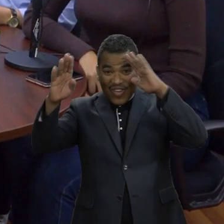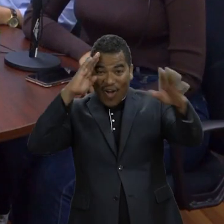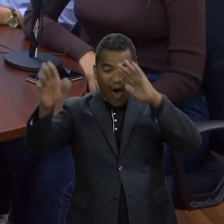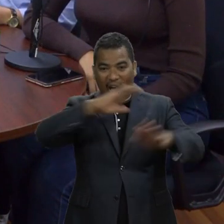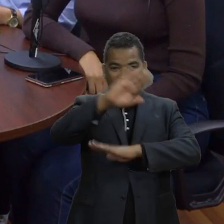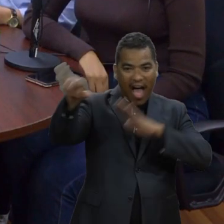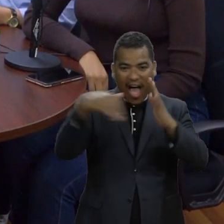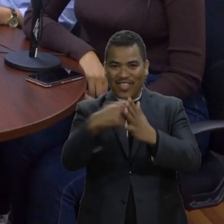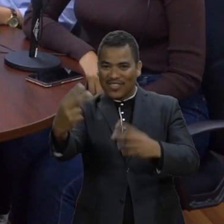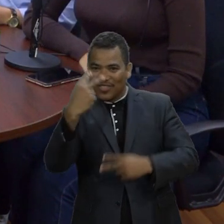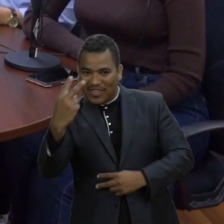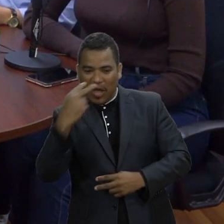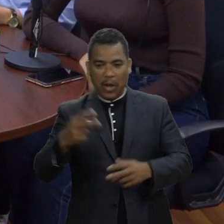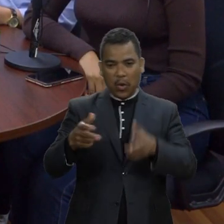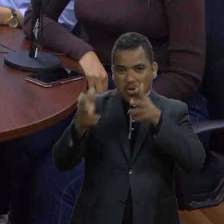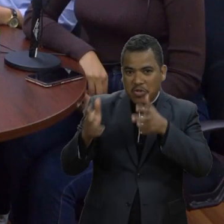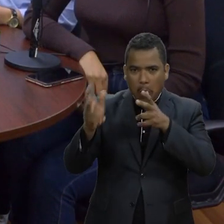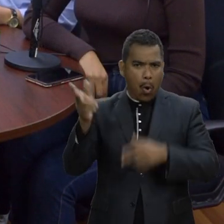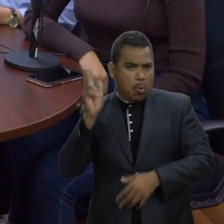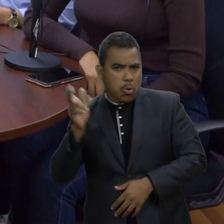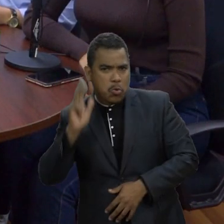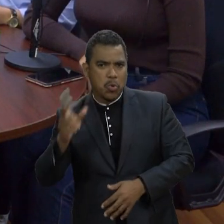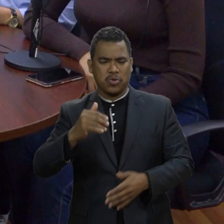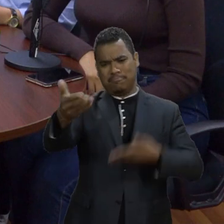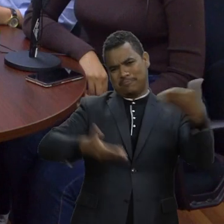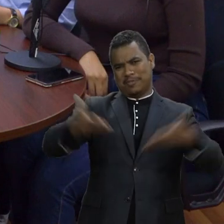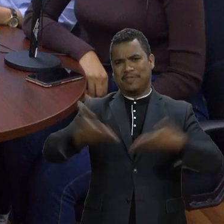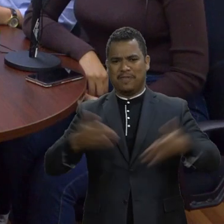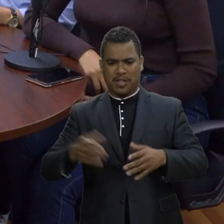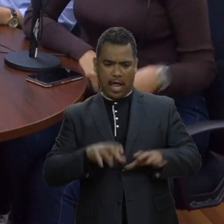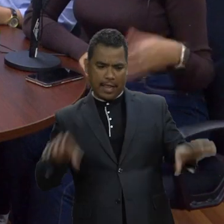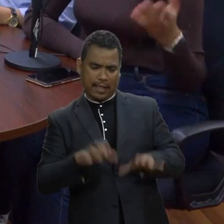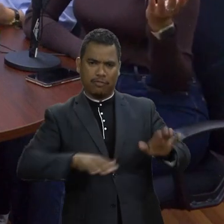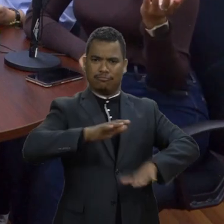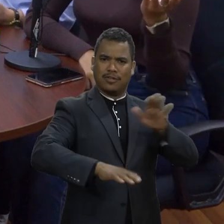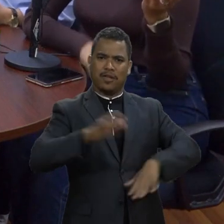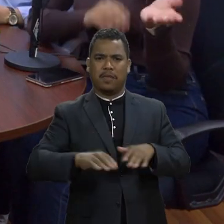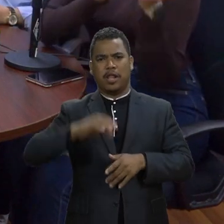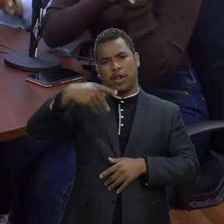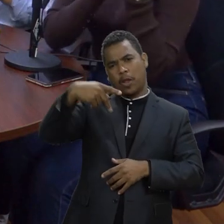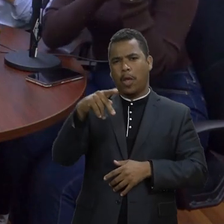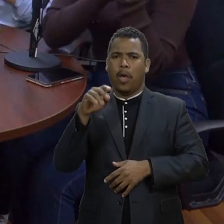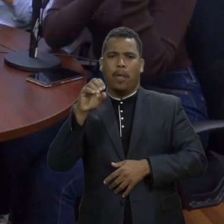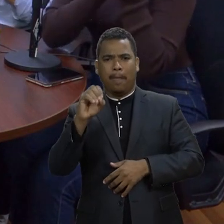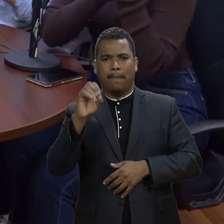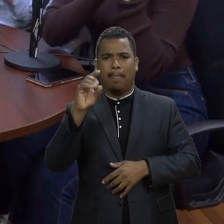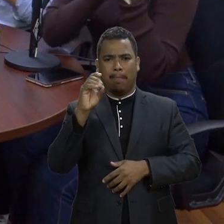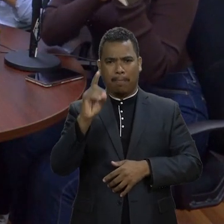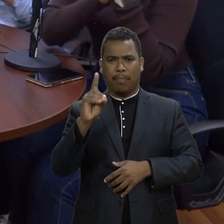Saludos a todos, a los que nos ven y nos escuchan. Bienvenidos a Haciendo Camino, el podcast. Señores, aquí